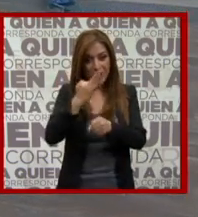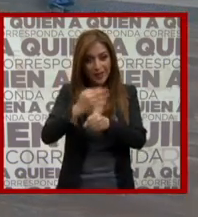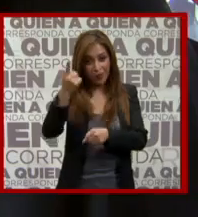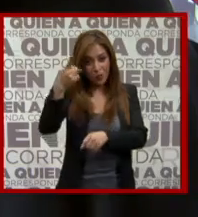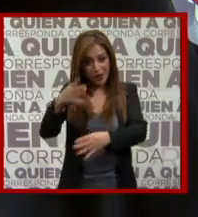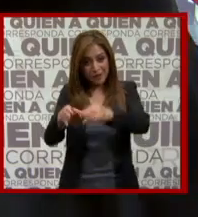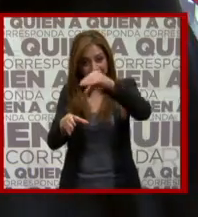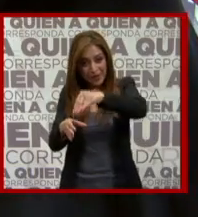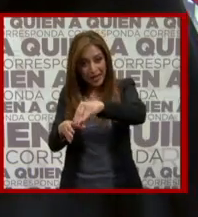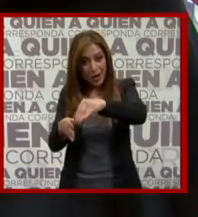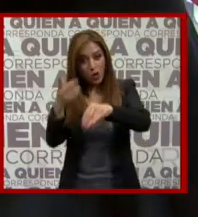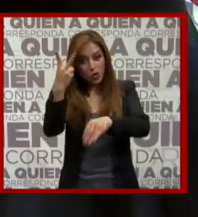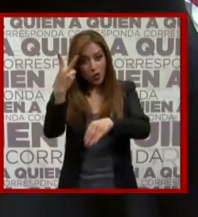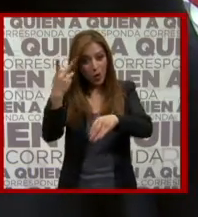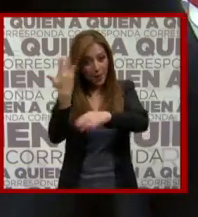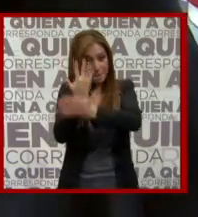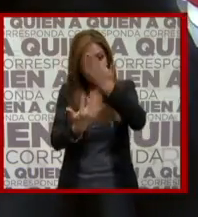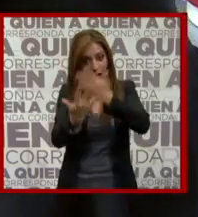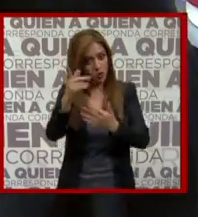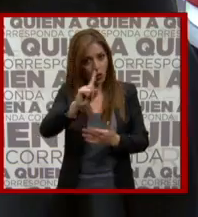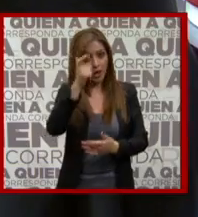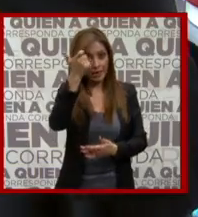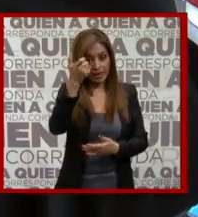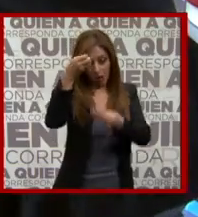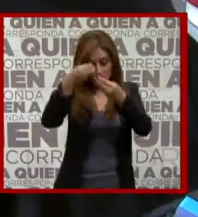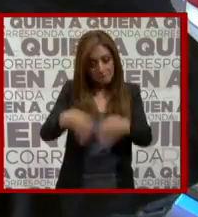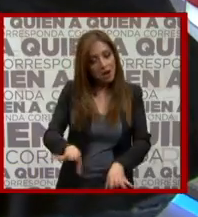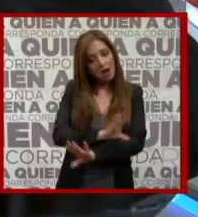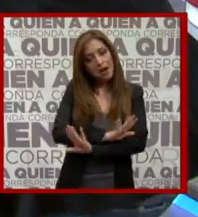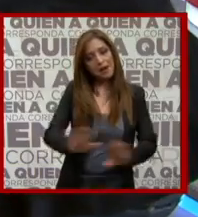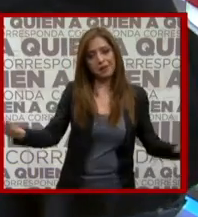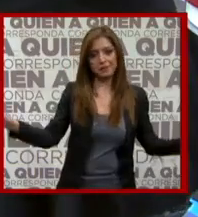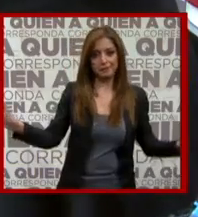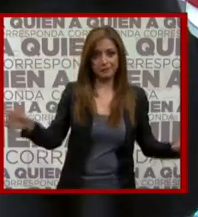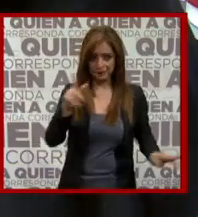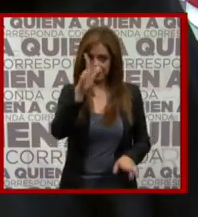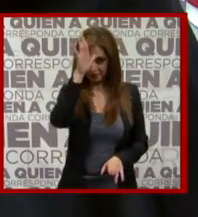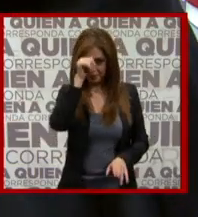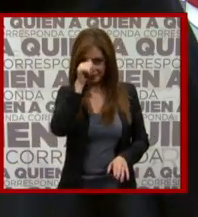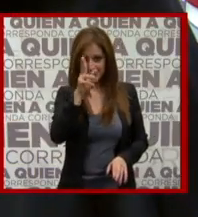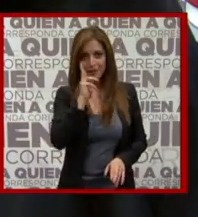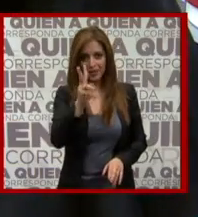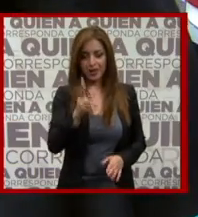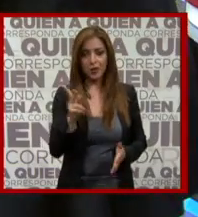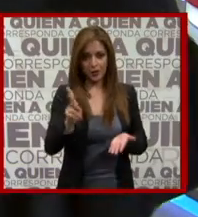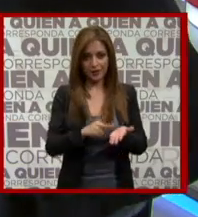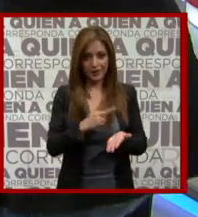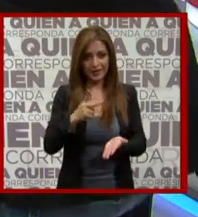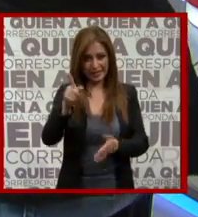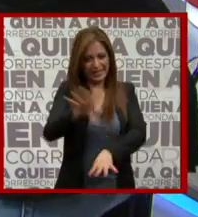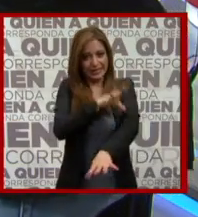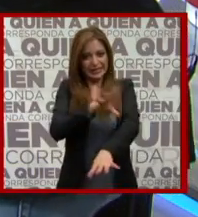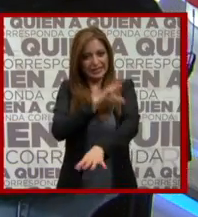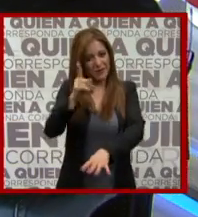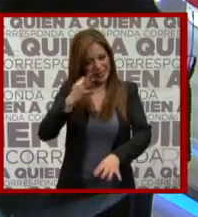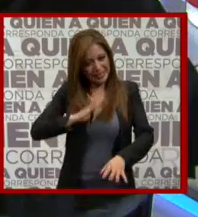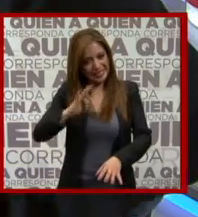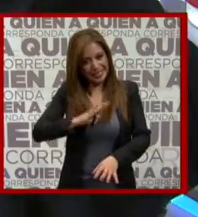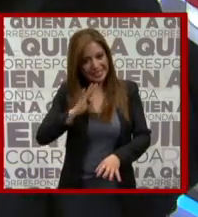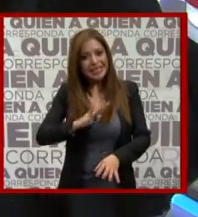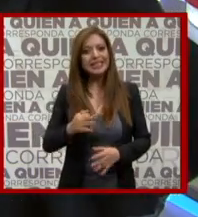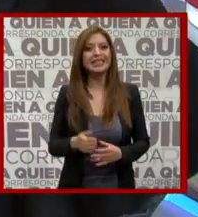mano, no pueden utilizar las dos manos y el dinero que cae al piso simplemente se pierde, ¿ok? Venga, eso es todo. Recibe la descarga. No te me asustes,